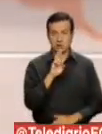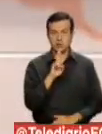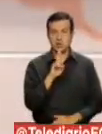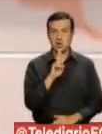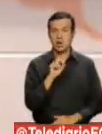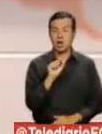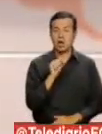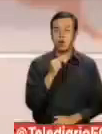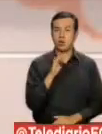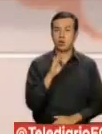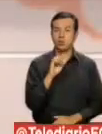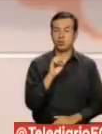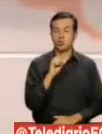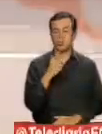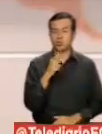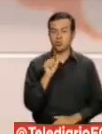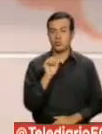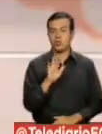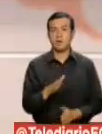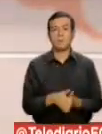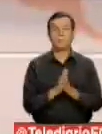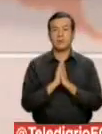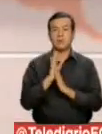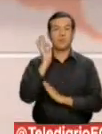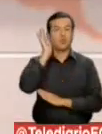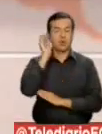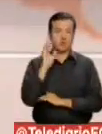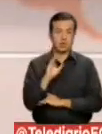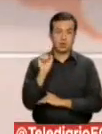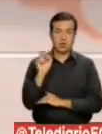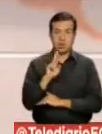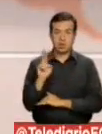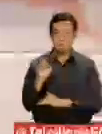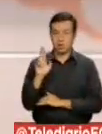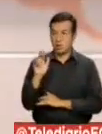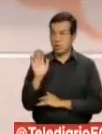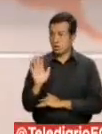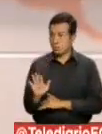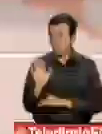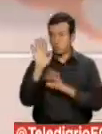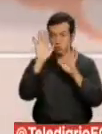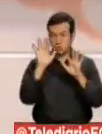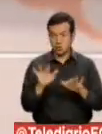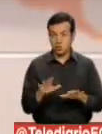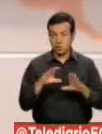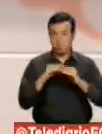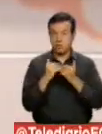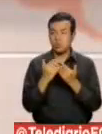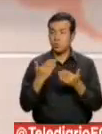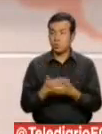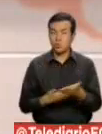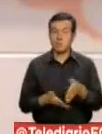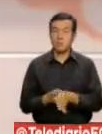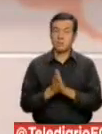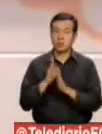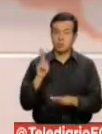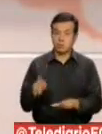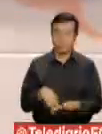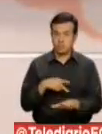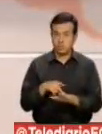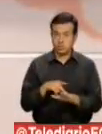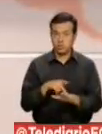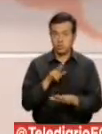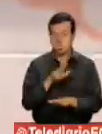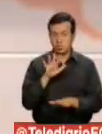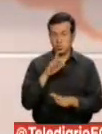Ochoa, le pidió a la señora Carrera que, como secretaria del comité, solicite al perito el retiro